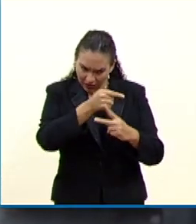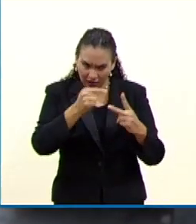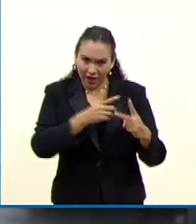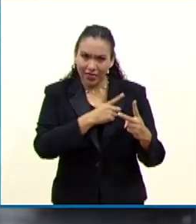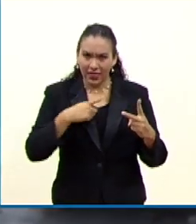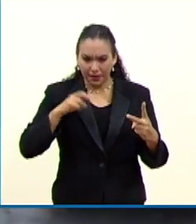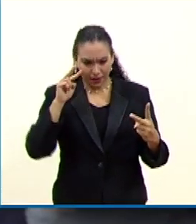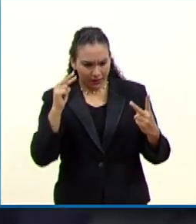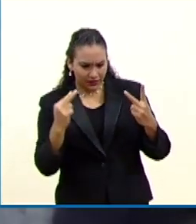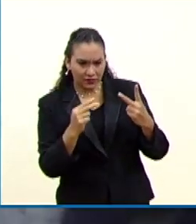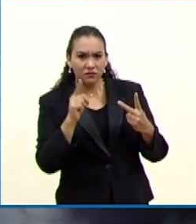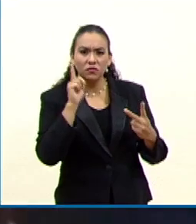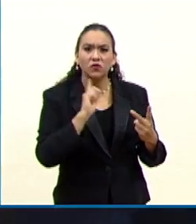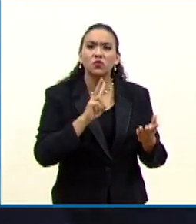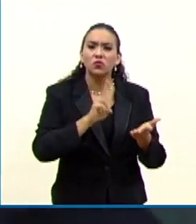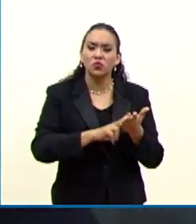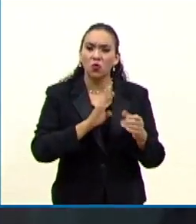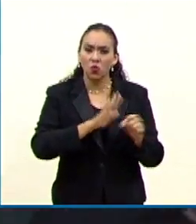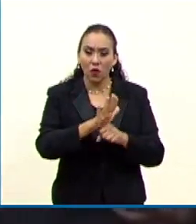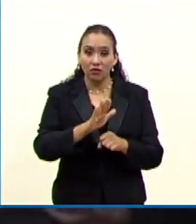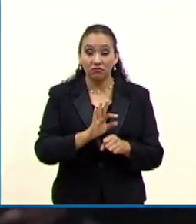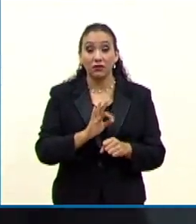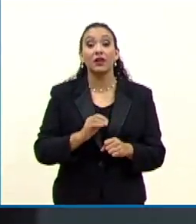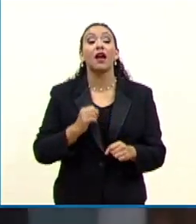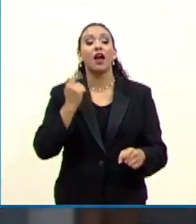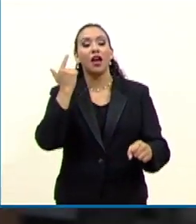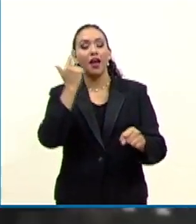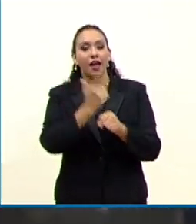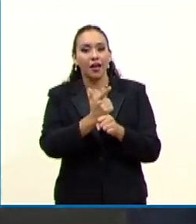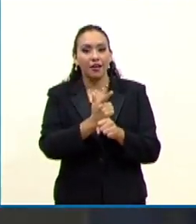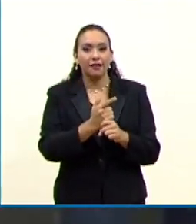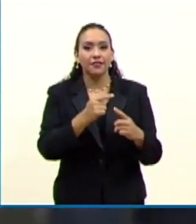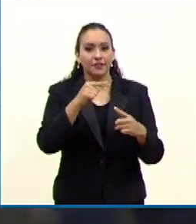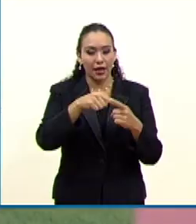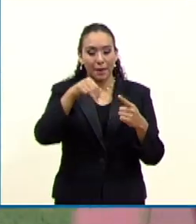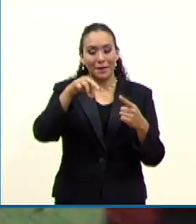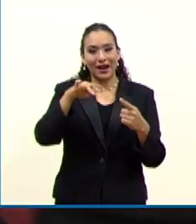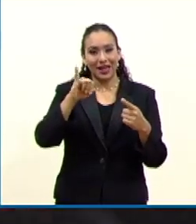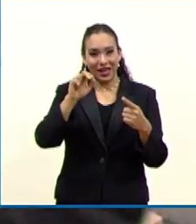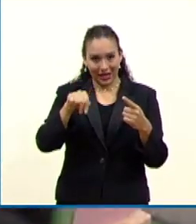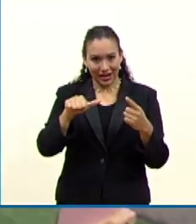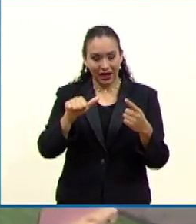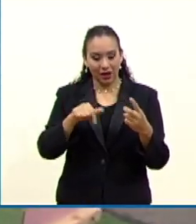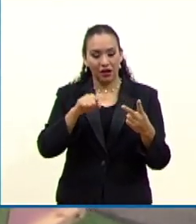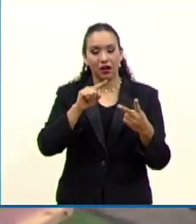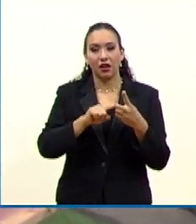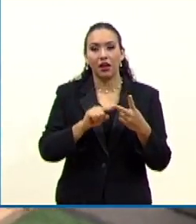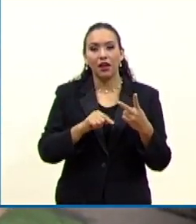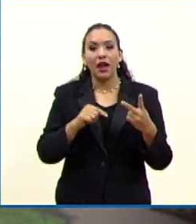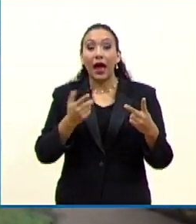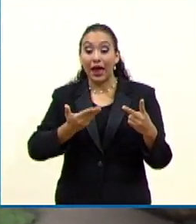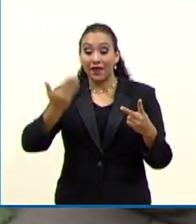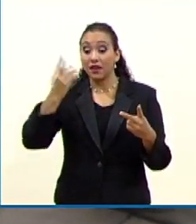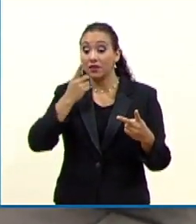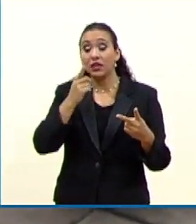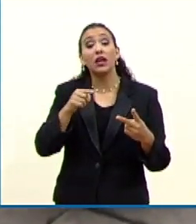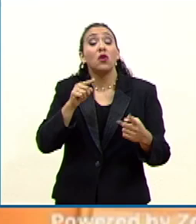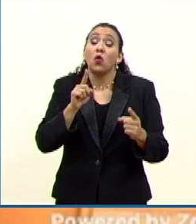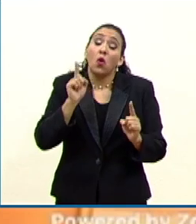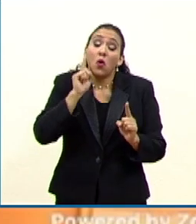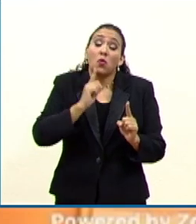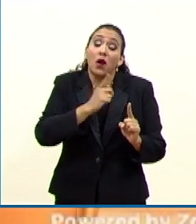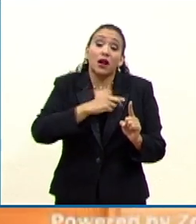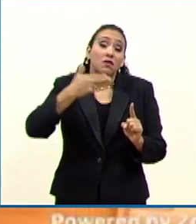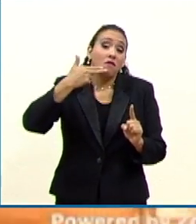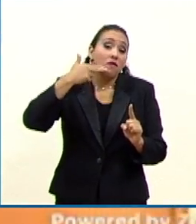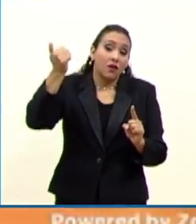género. En ambos casos, la sala determinó que las muertes violentas de Mariana Lima, que se acreditó en un principio como suicidio, y de